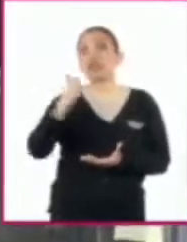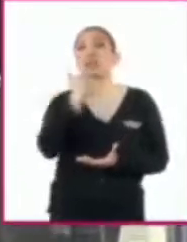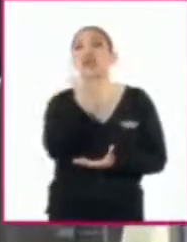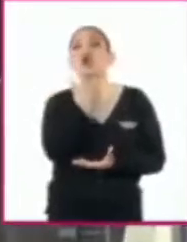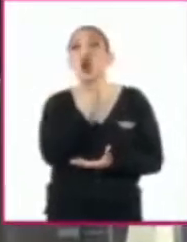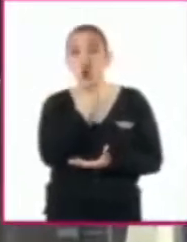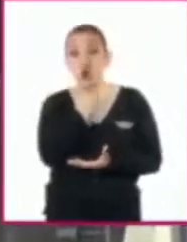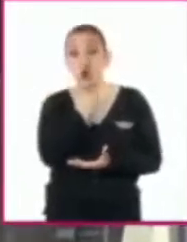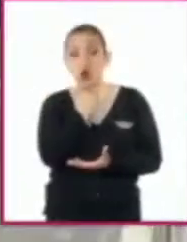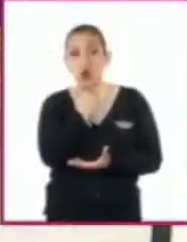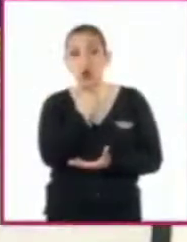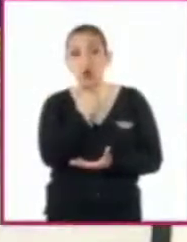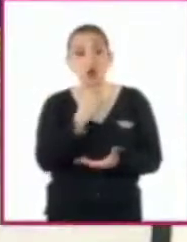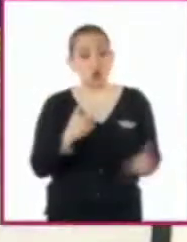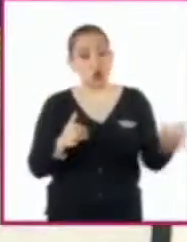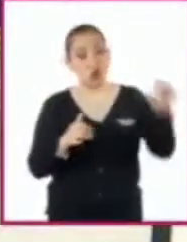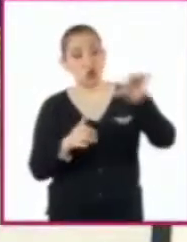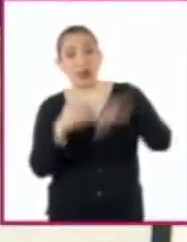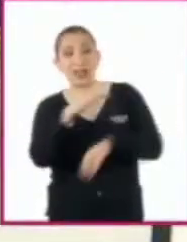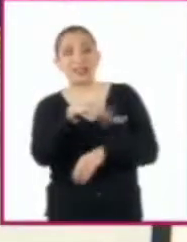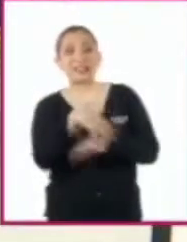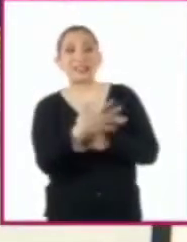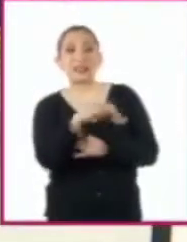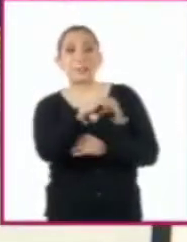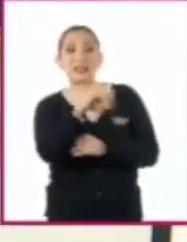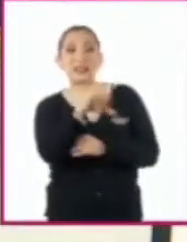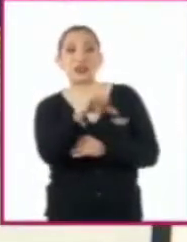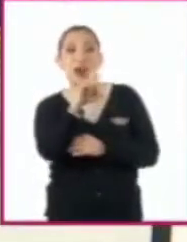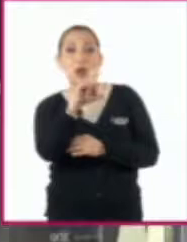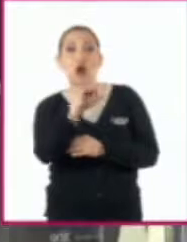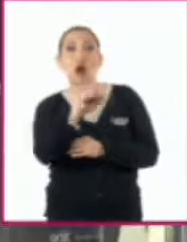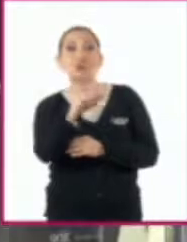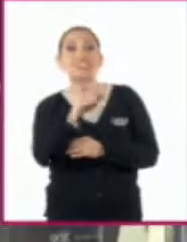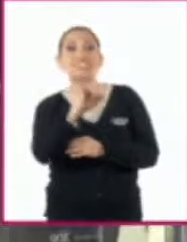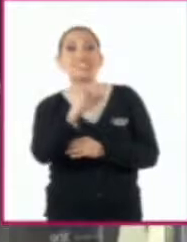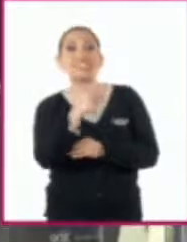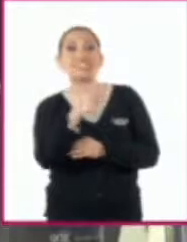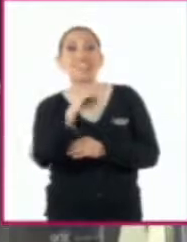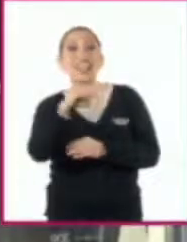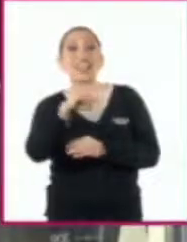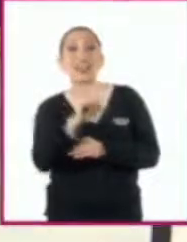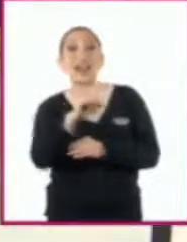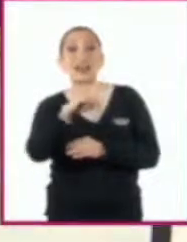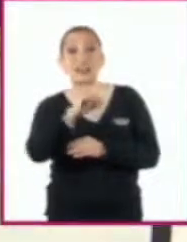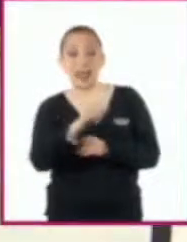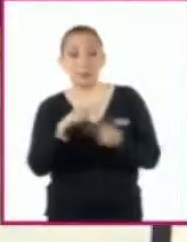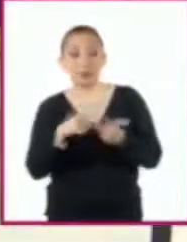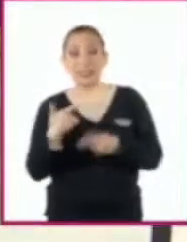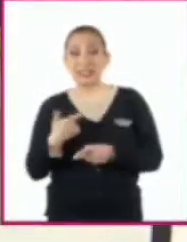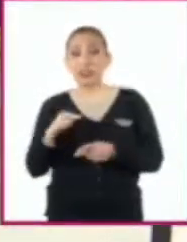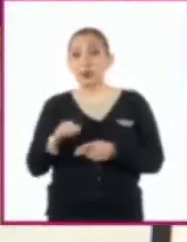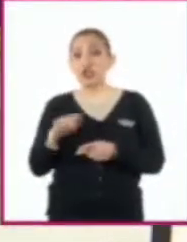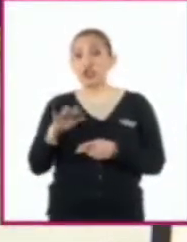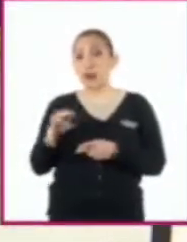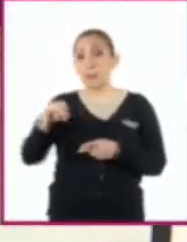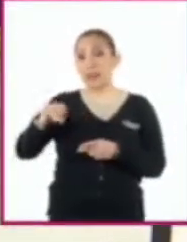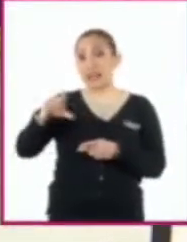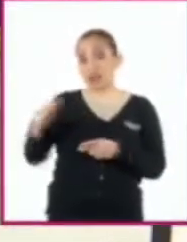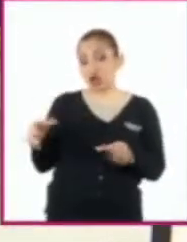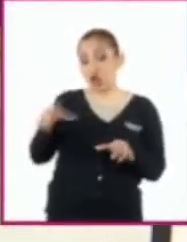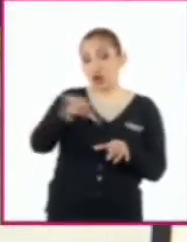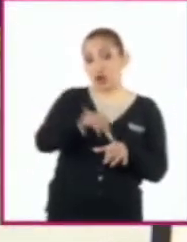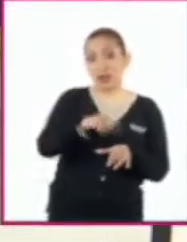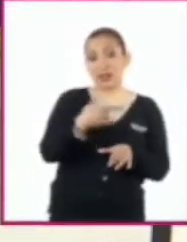alcohol. Añadan 15 mililitros de agua oxigenada y 7.5 mililitros